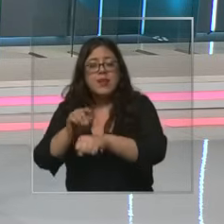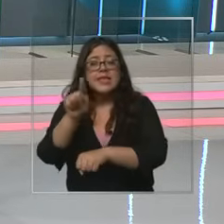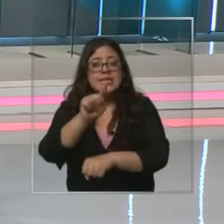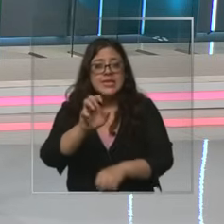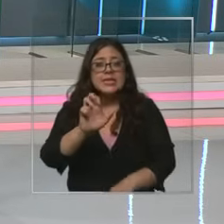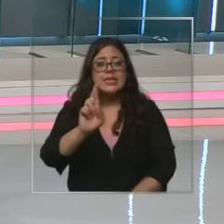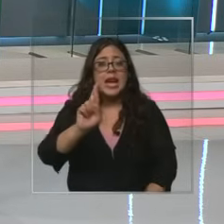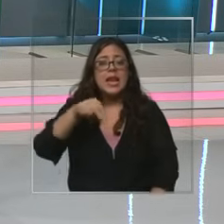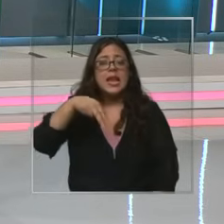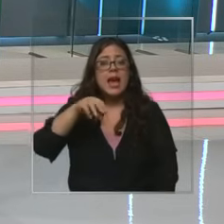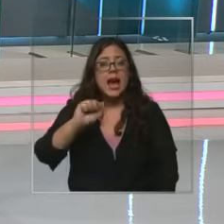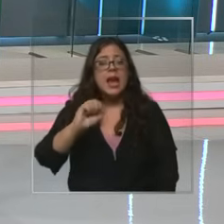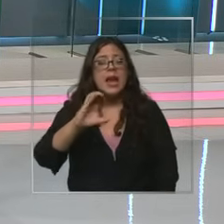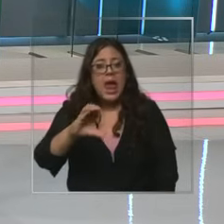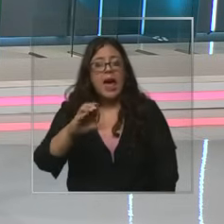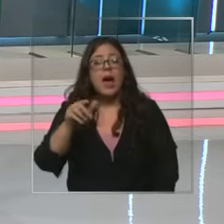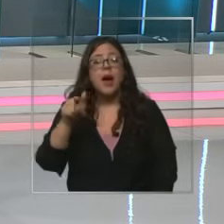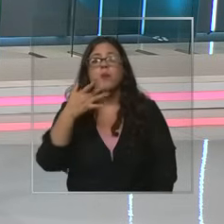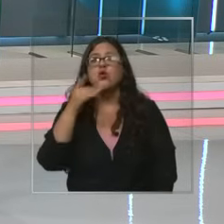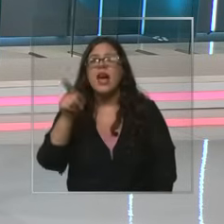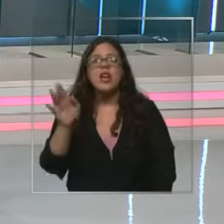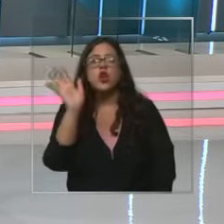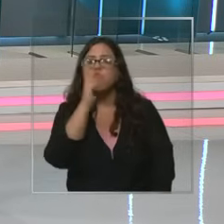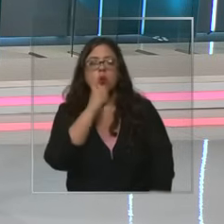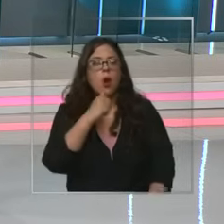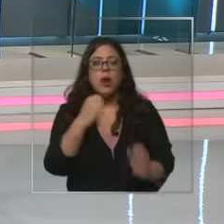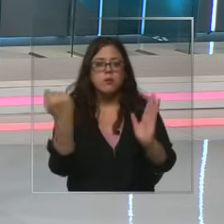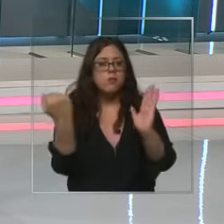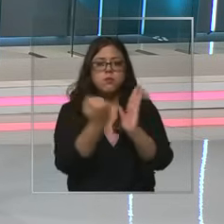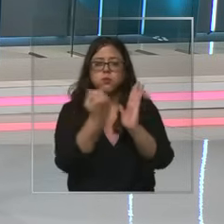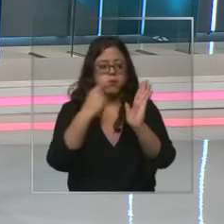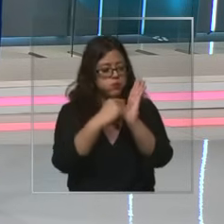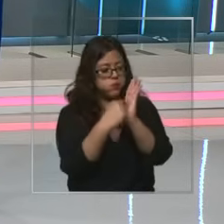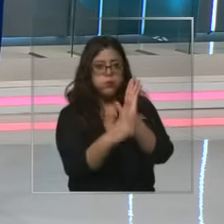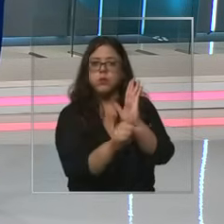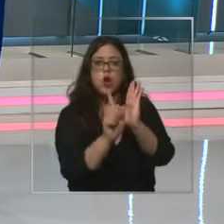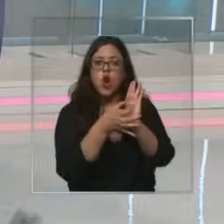CERNAC porque no está rotulado como tal en el envase.